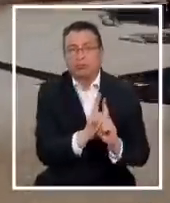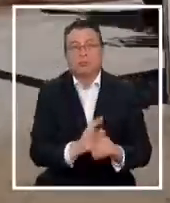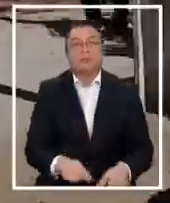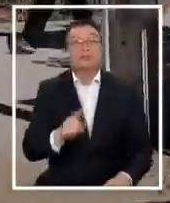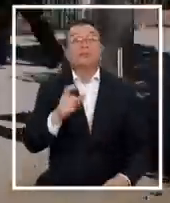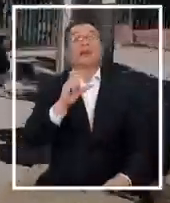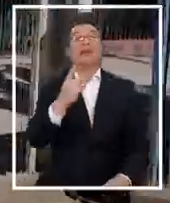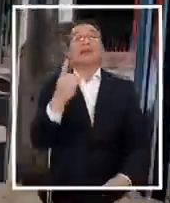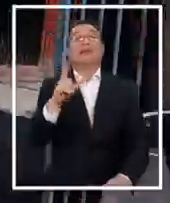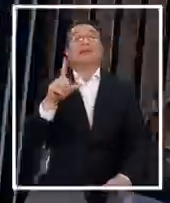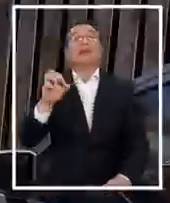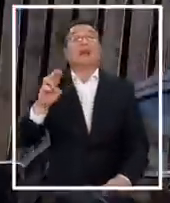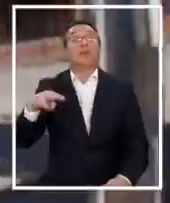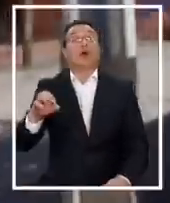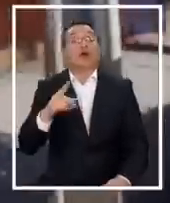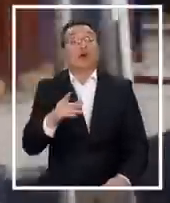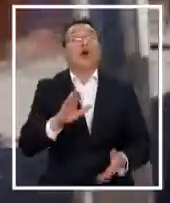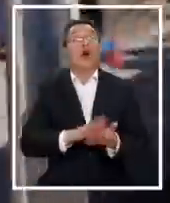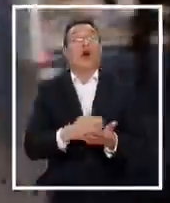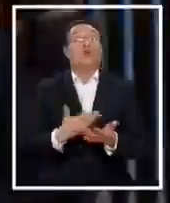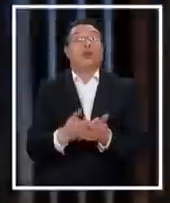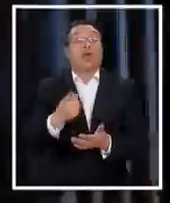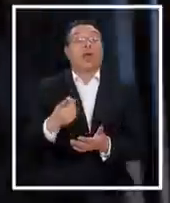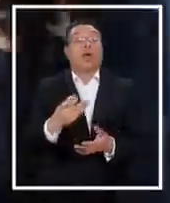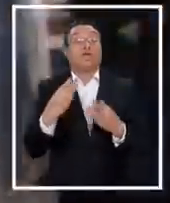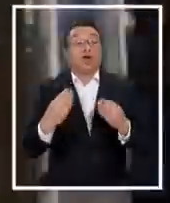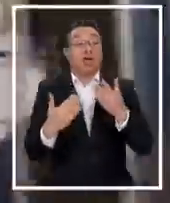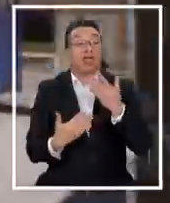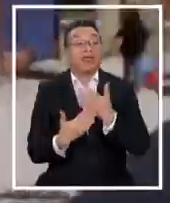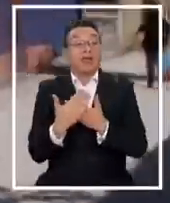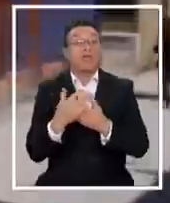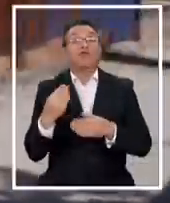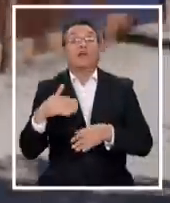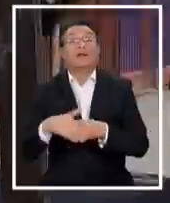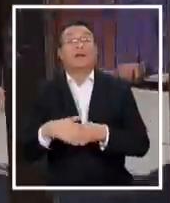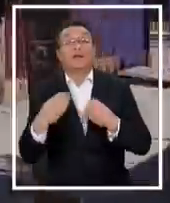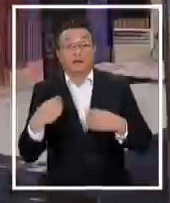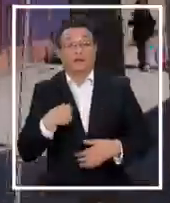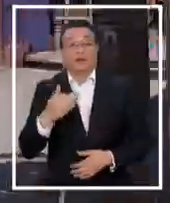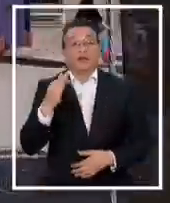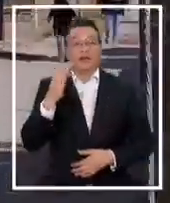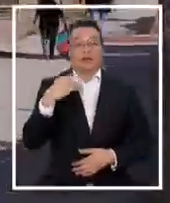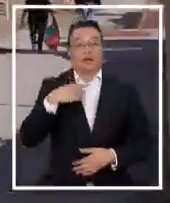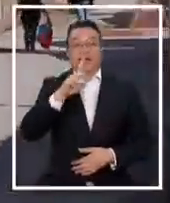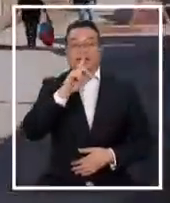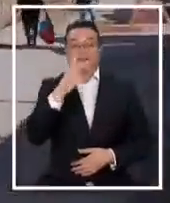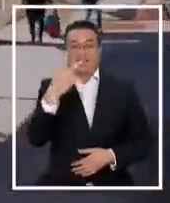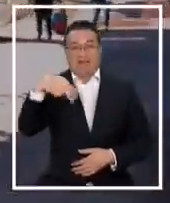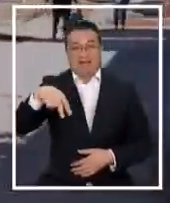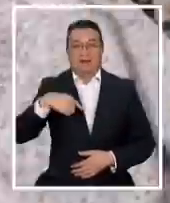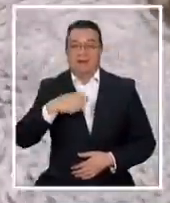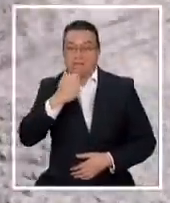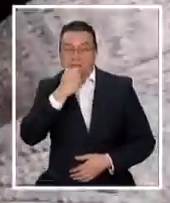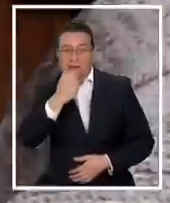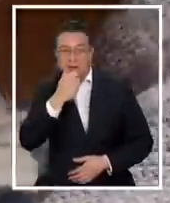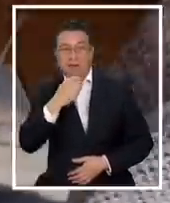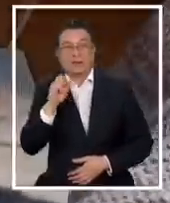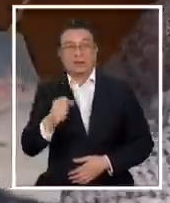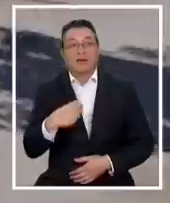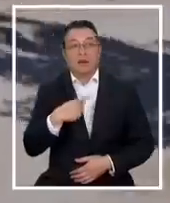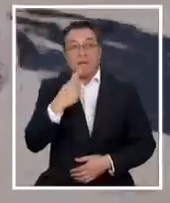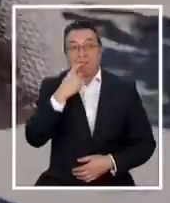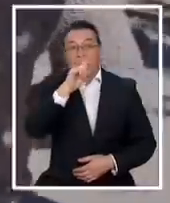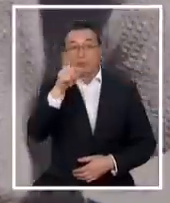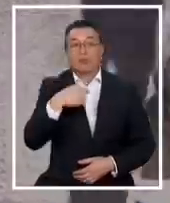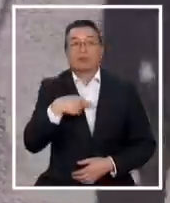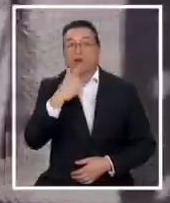Guillermo, ¿cómo estás? Buenos días. Mi nombre es Francisco Rojas, soy periodista de Televisión Nacional. Quiero hacerle unas preguntas